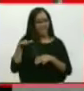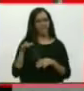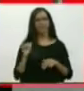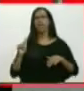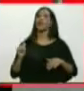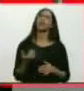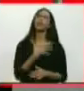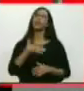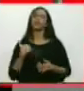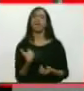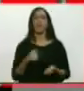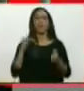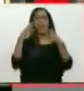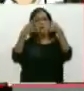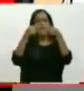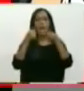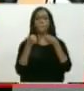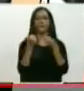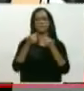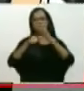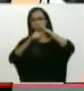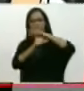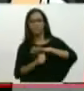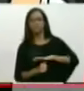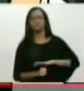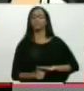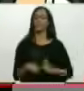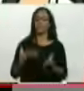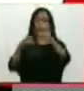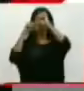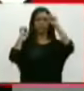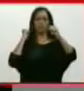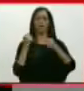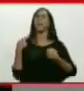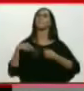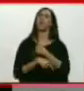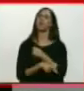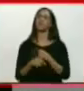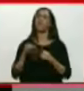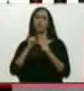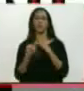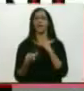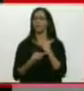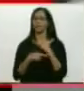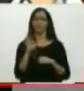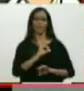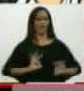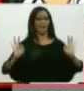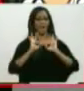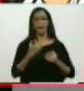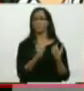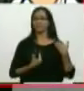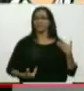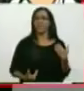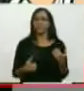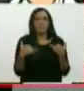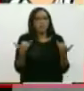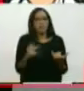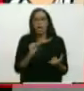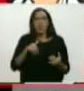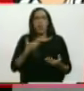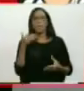Quieren que en la cárcel me hunda, aunque la diplomacia confunda. Guaidó no es presidente, con ese ya no